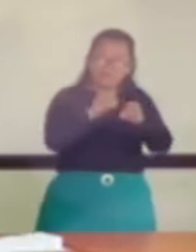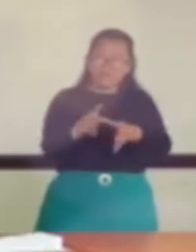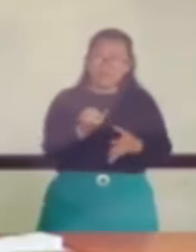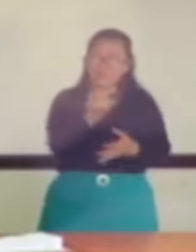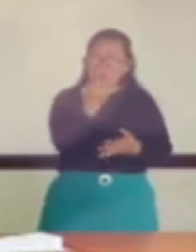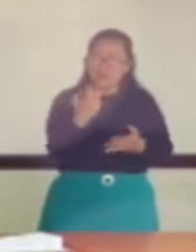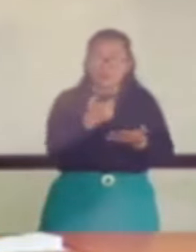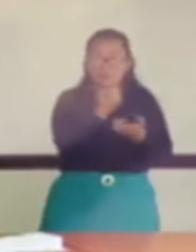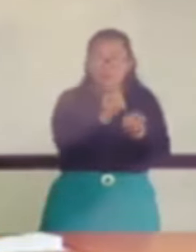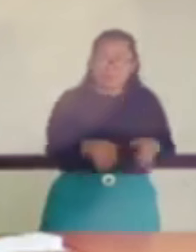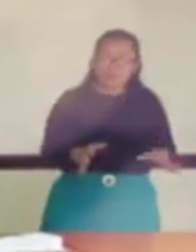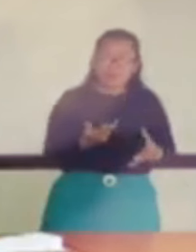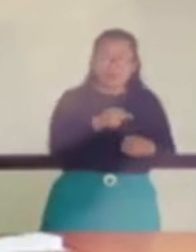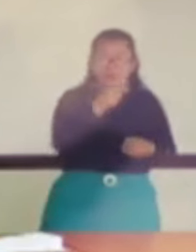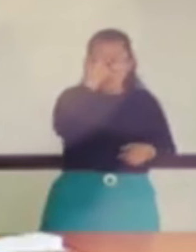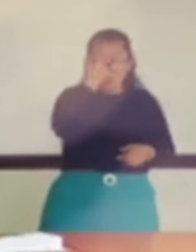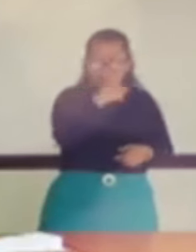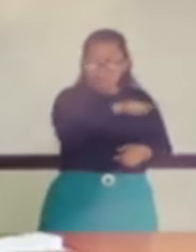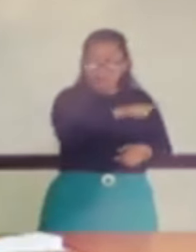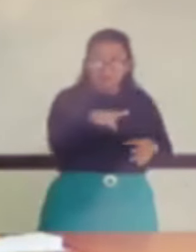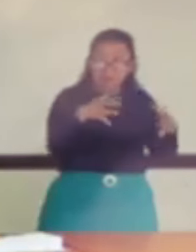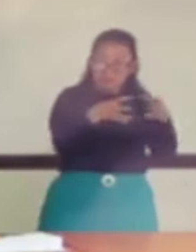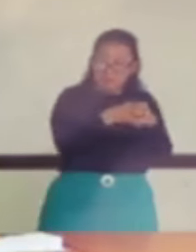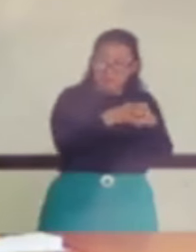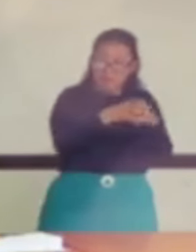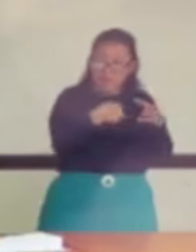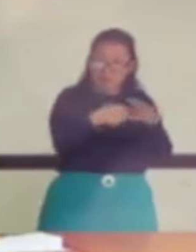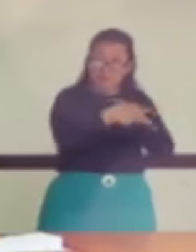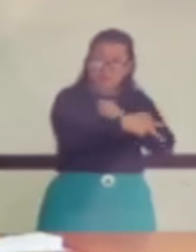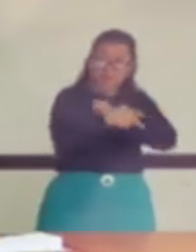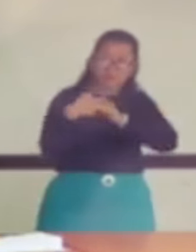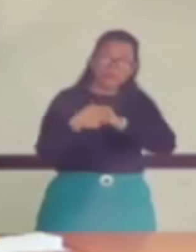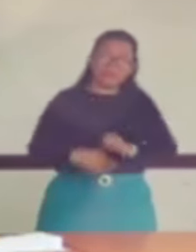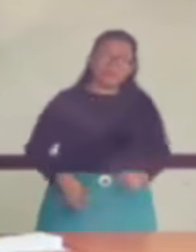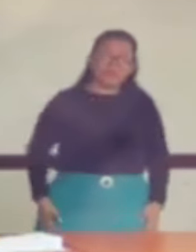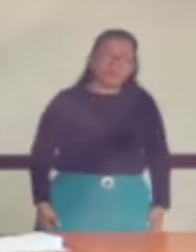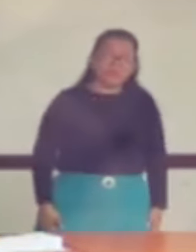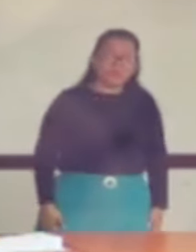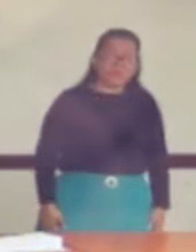esta estructura criminal y las vinculaciones que tenía con particulares.